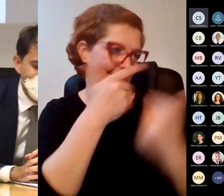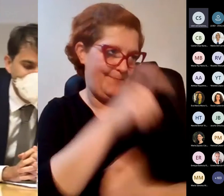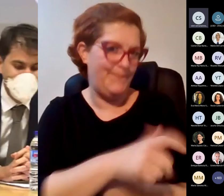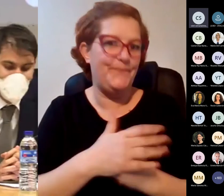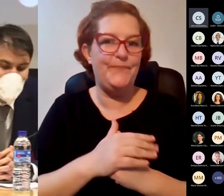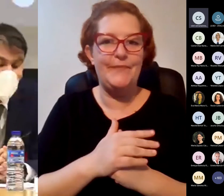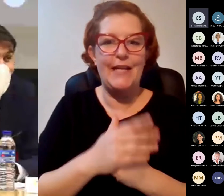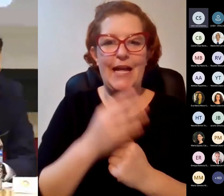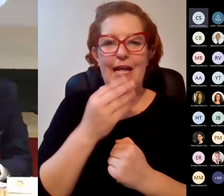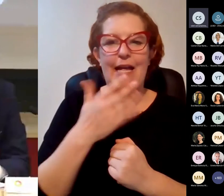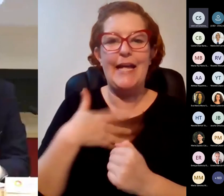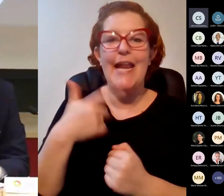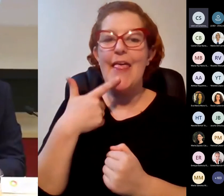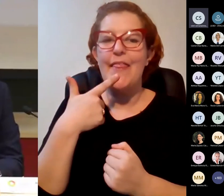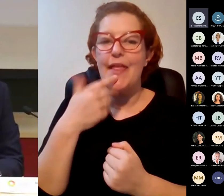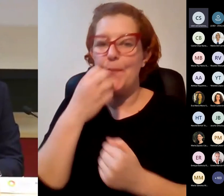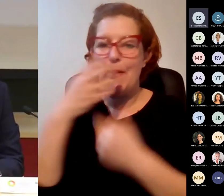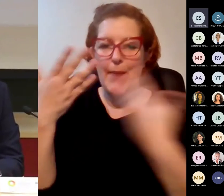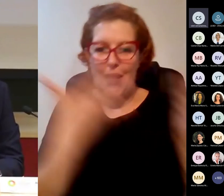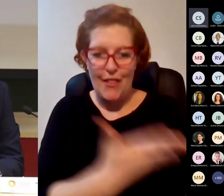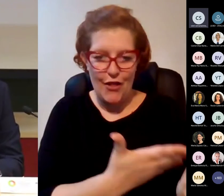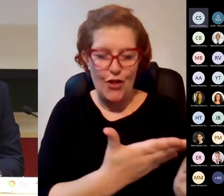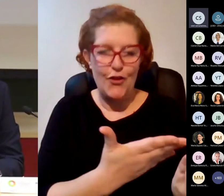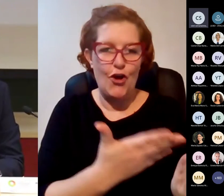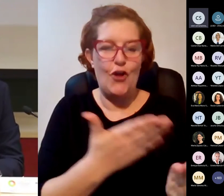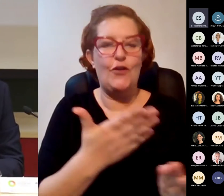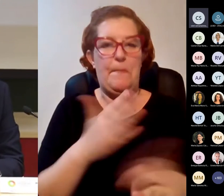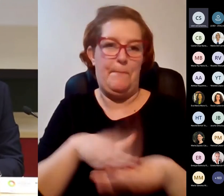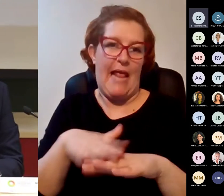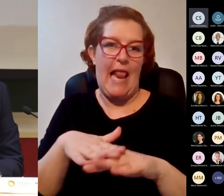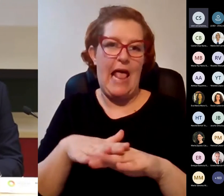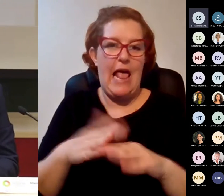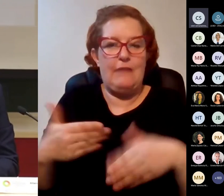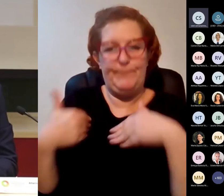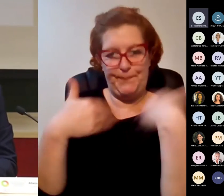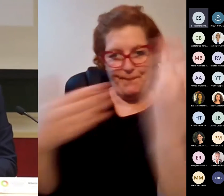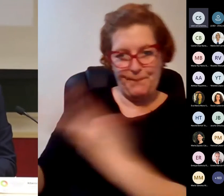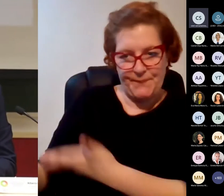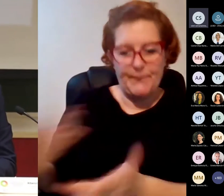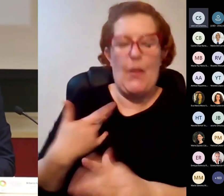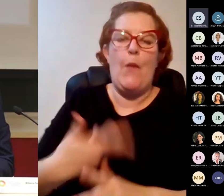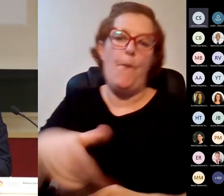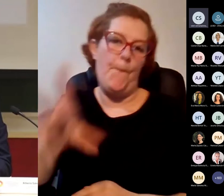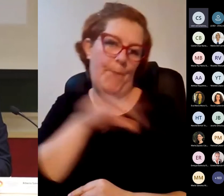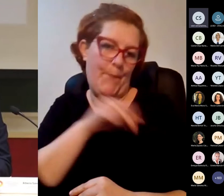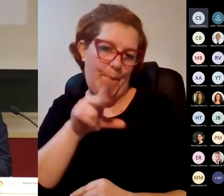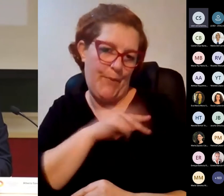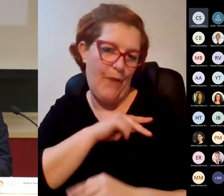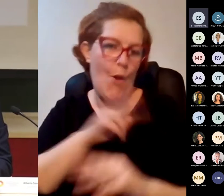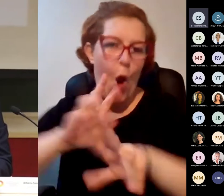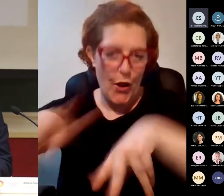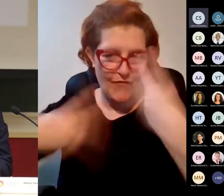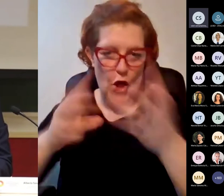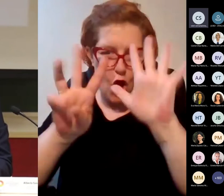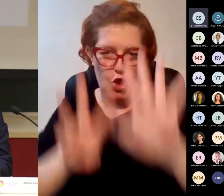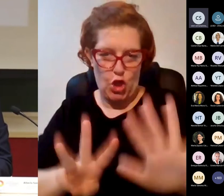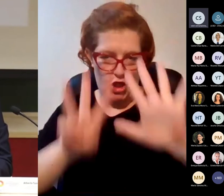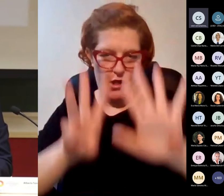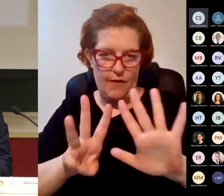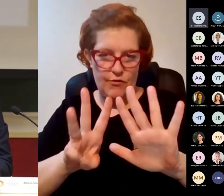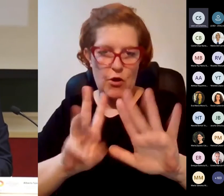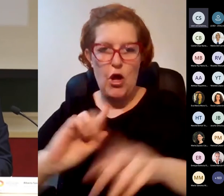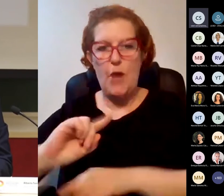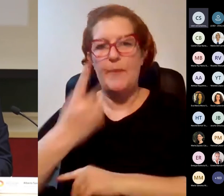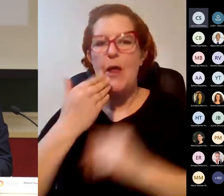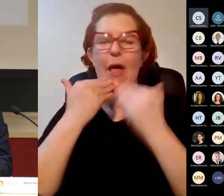la bienvenida a la estrella de los dos de los octavos premios proceso de siete valores antes de empezar expresar mi agradecimiento a las empresas que llevan